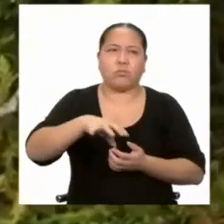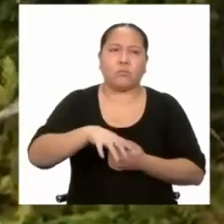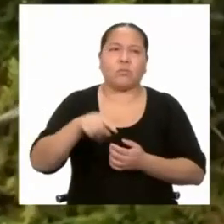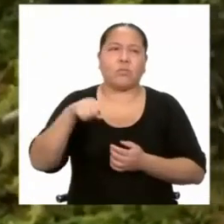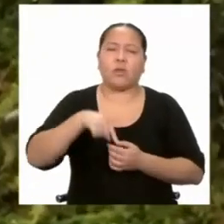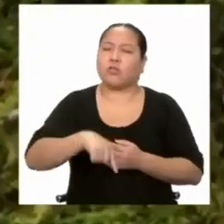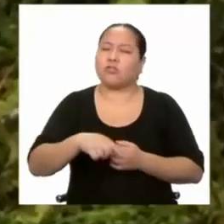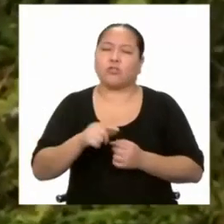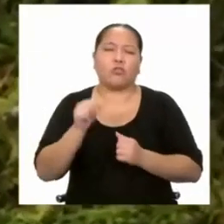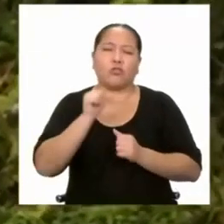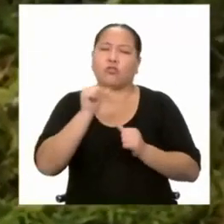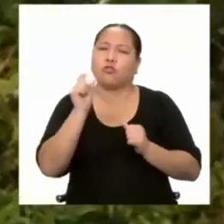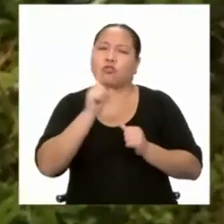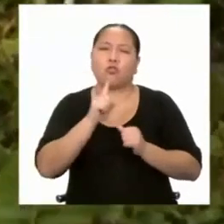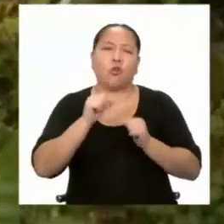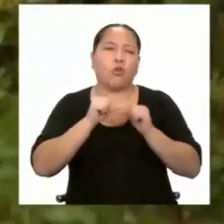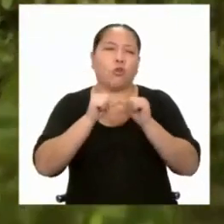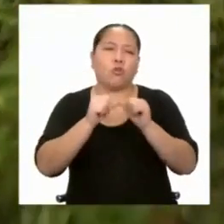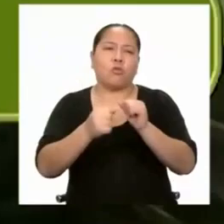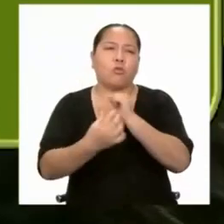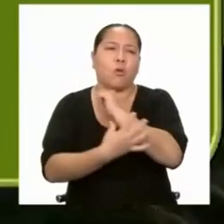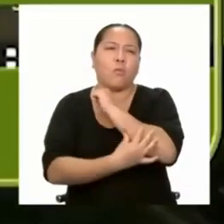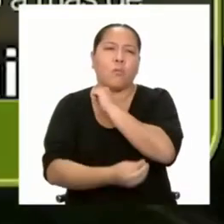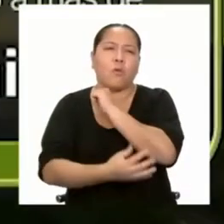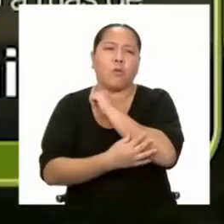¿no?